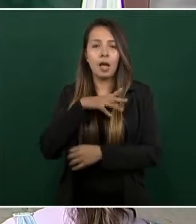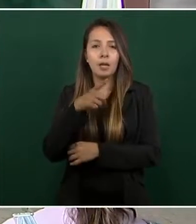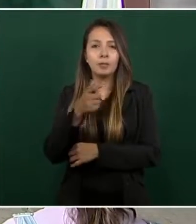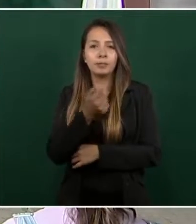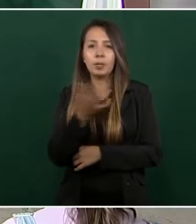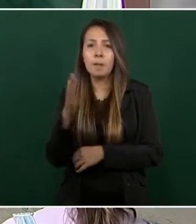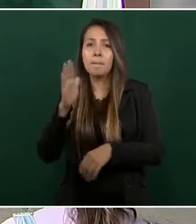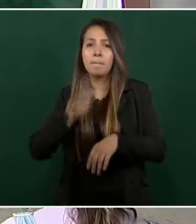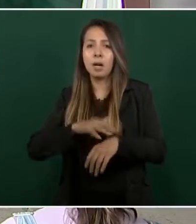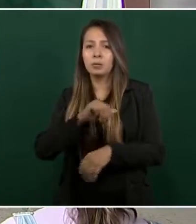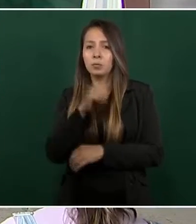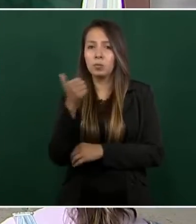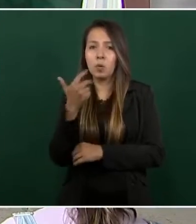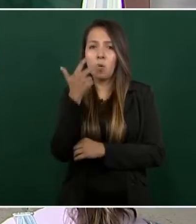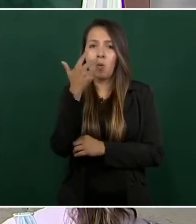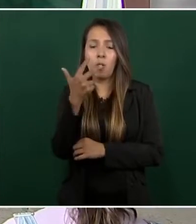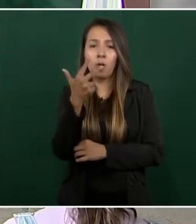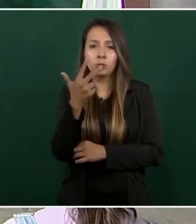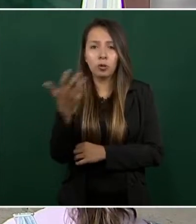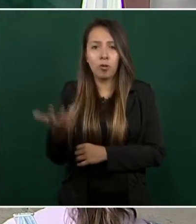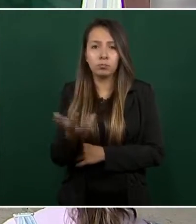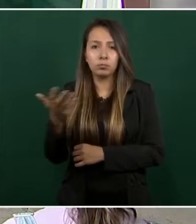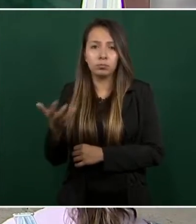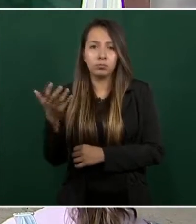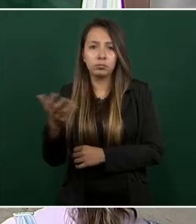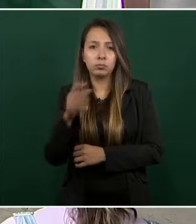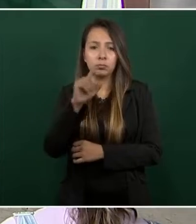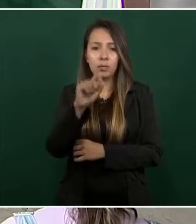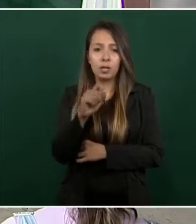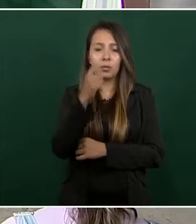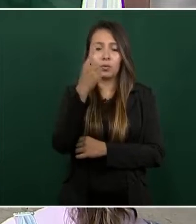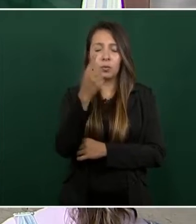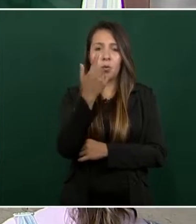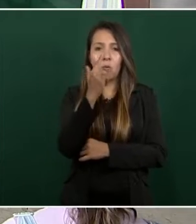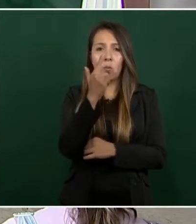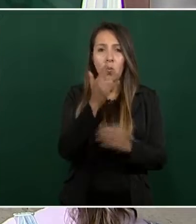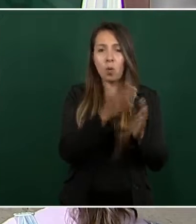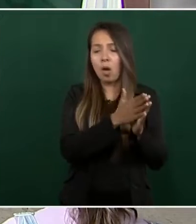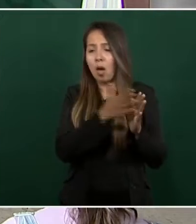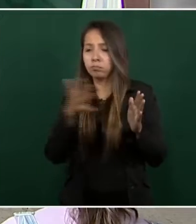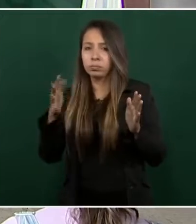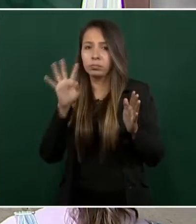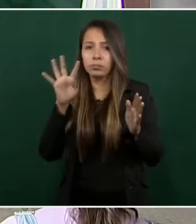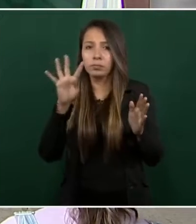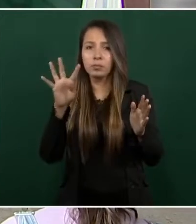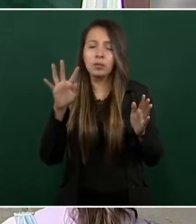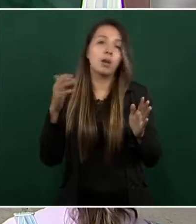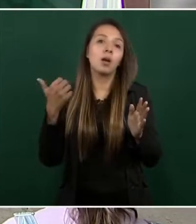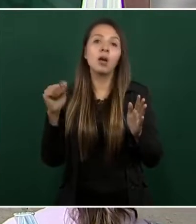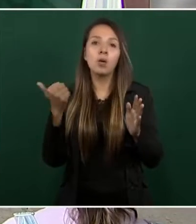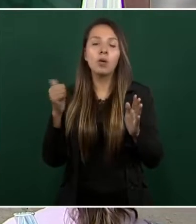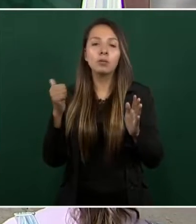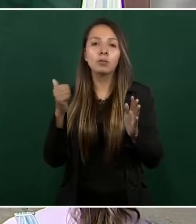operaciones más que se desarrollaron en este periodo del 21 de julio al 19 de agosto, que son la